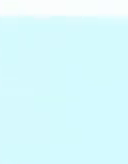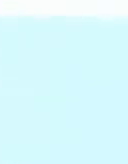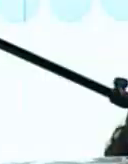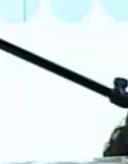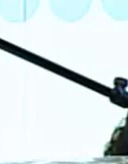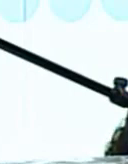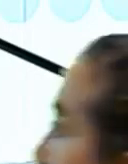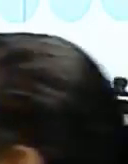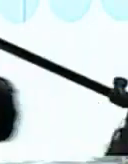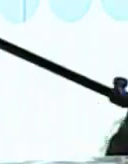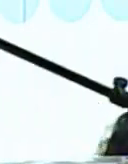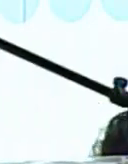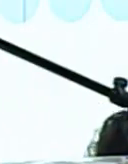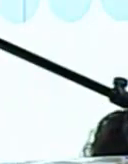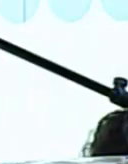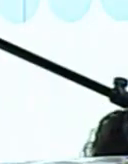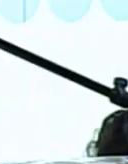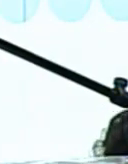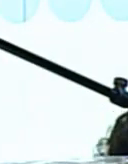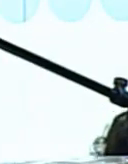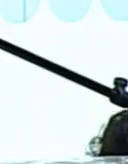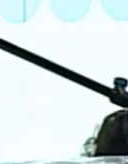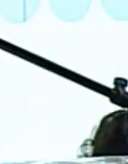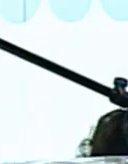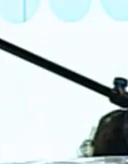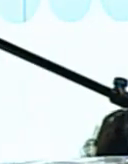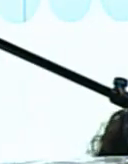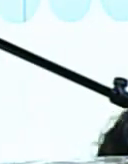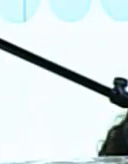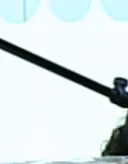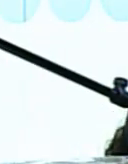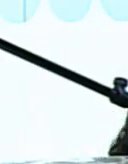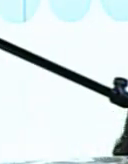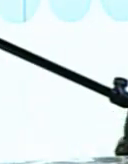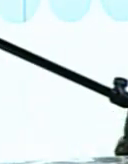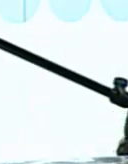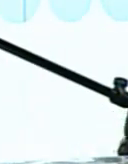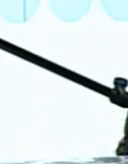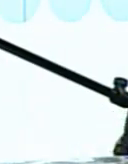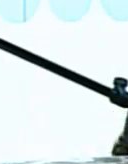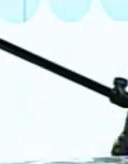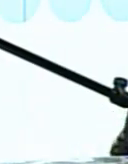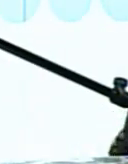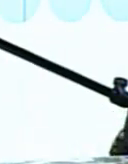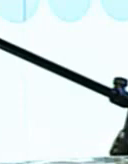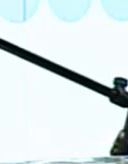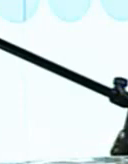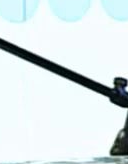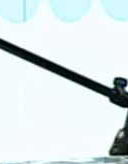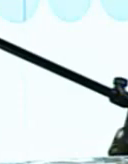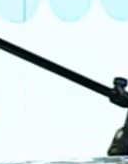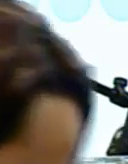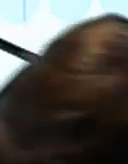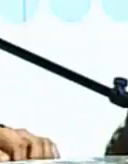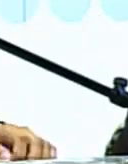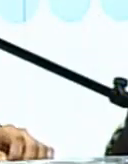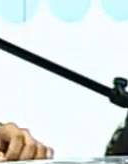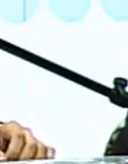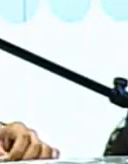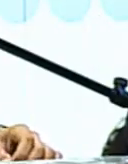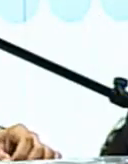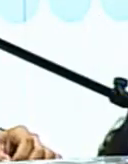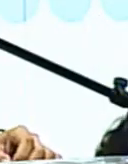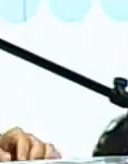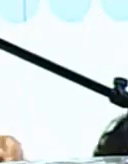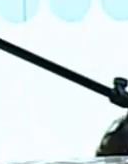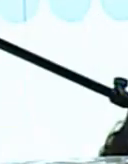Finalmente, contamos con la presencia de nuestra moderadora, la doctora Rosa María Mirón Lince, presidenta de la Asociación